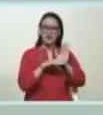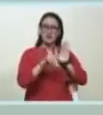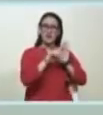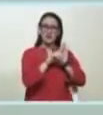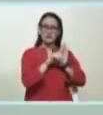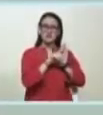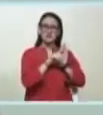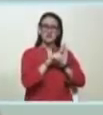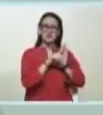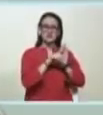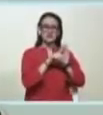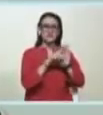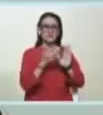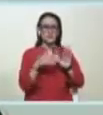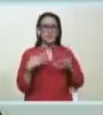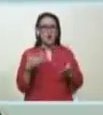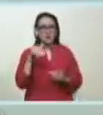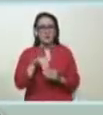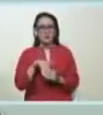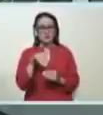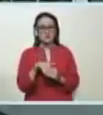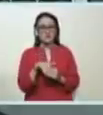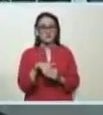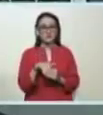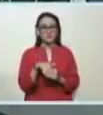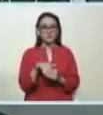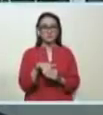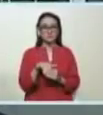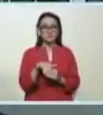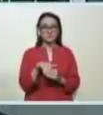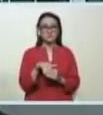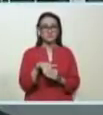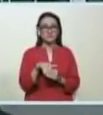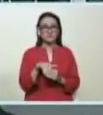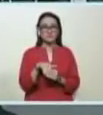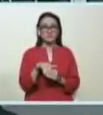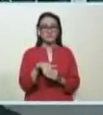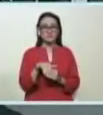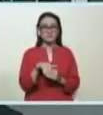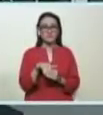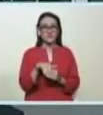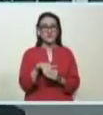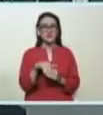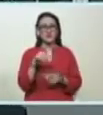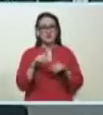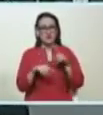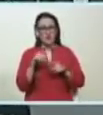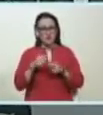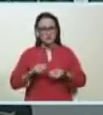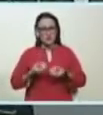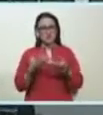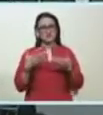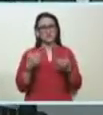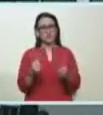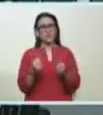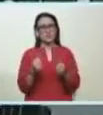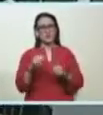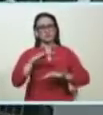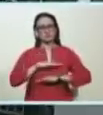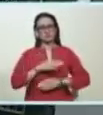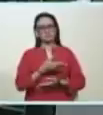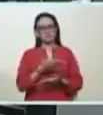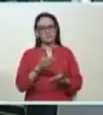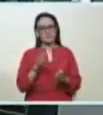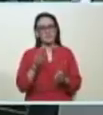de la elección, incrementando la ingente batería de recursos que aportan a la seguridad y al bienestar